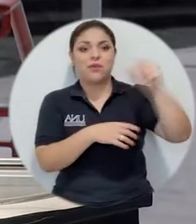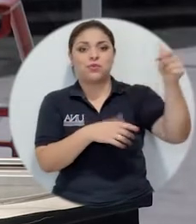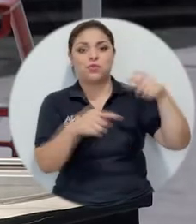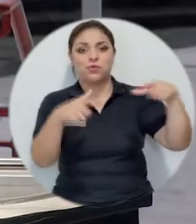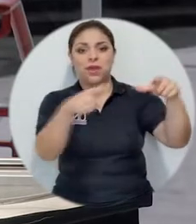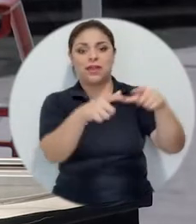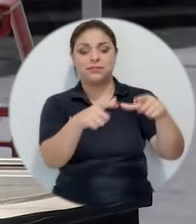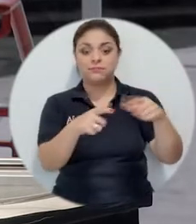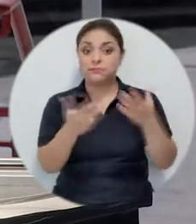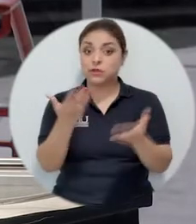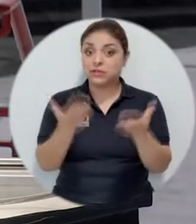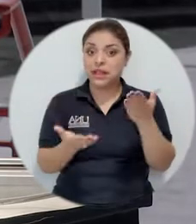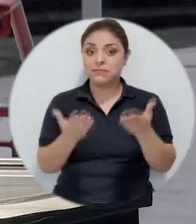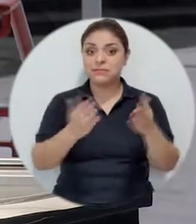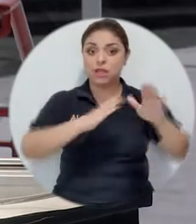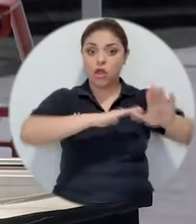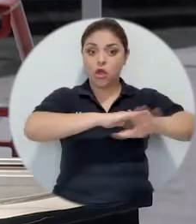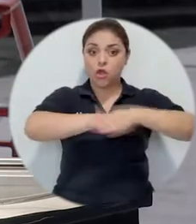las costas,